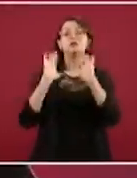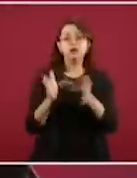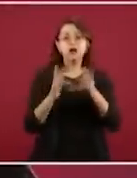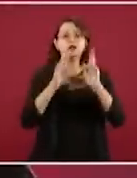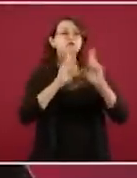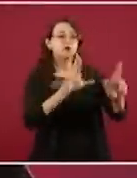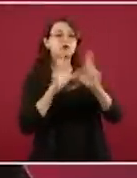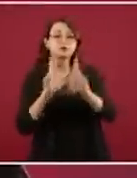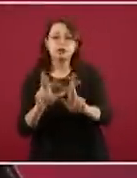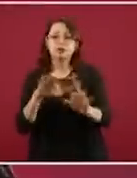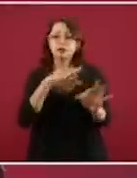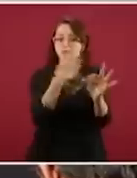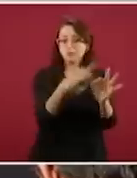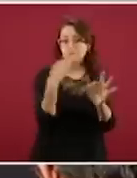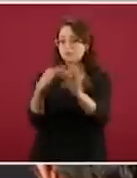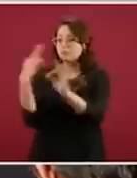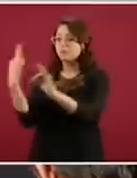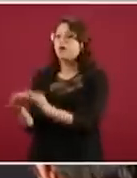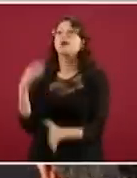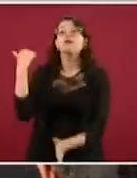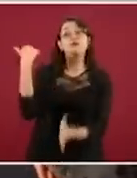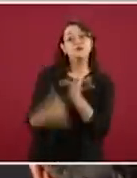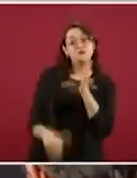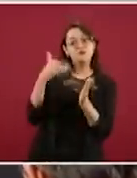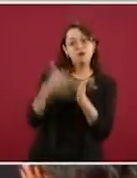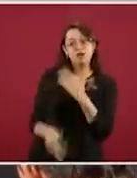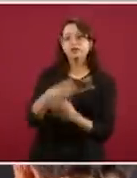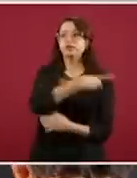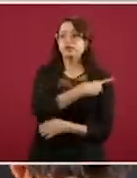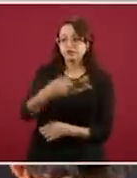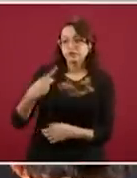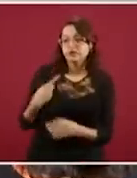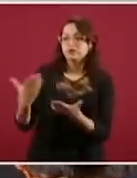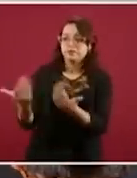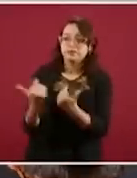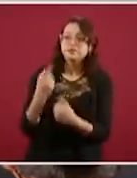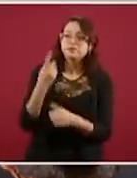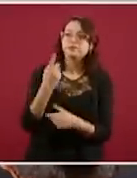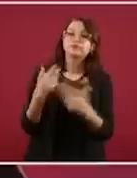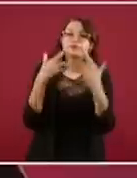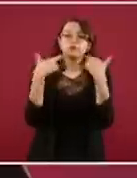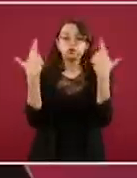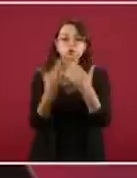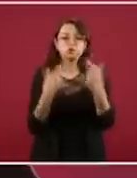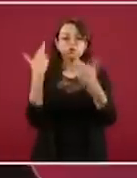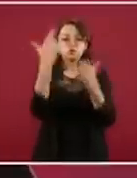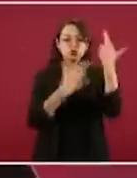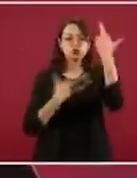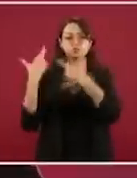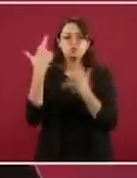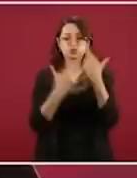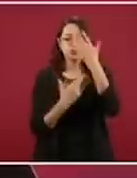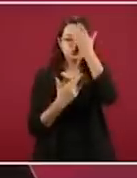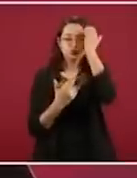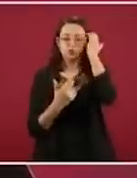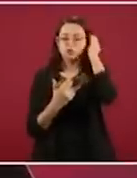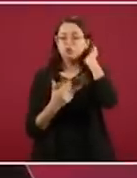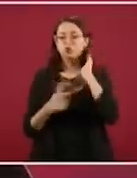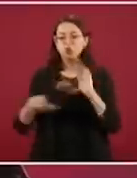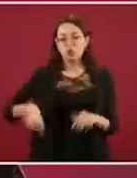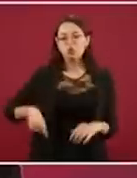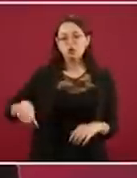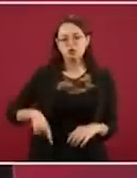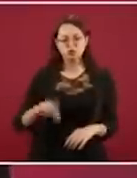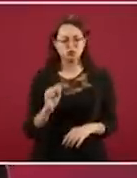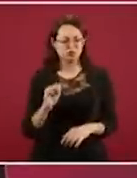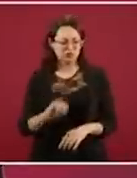a analizar con todo detalle cómo vamos, ¿no? Pero ellos estuvieron presentes en la reunión y estuvimos revisando eso. Si hay un interés por parte del gobierno